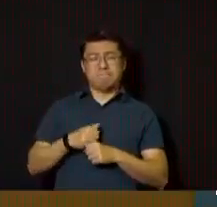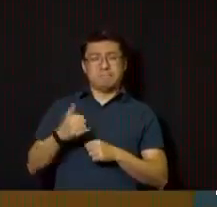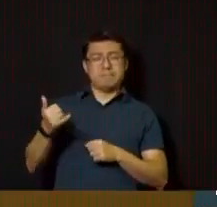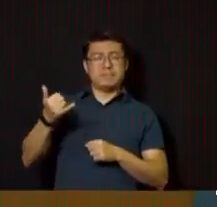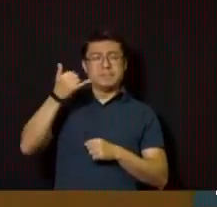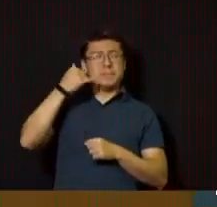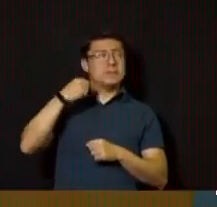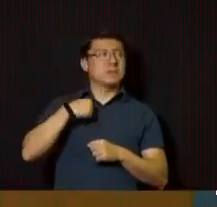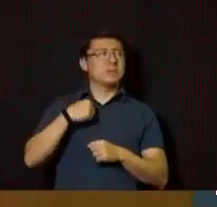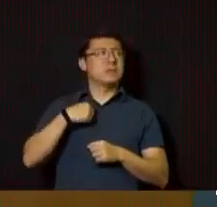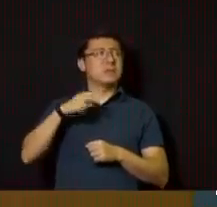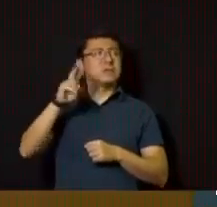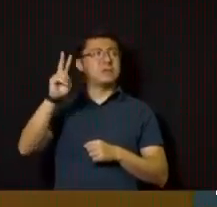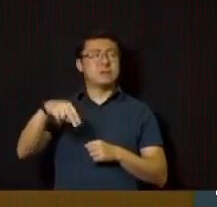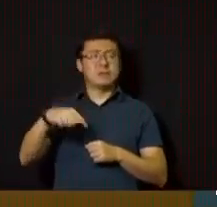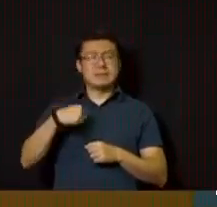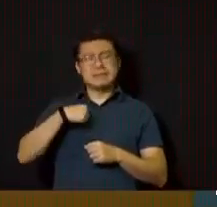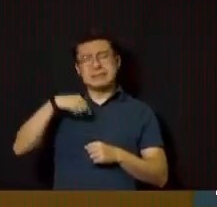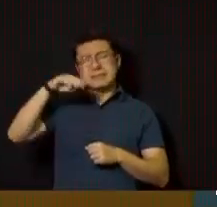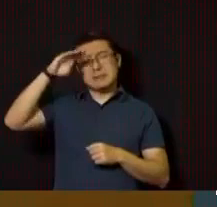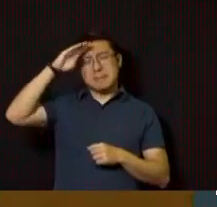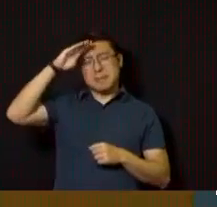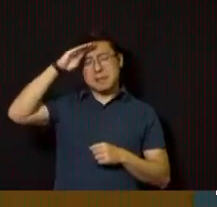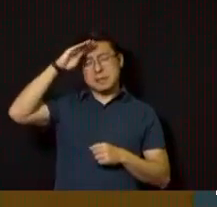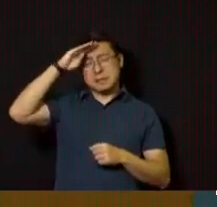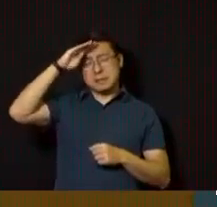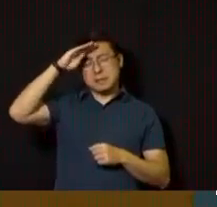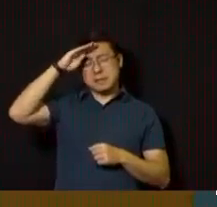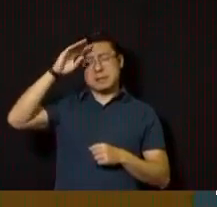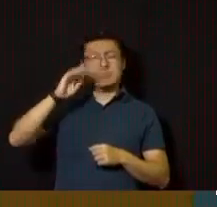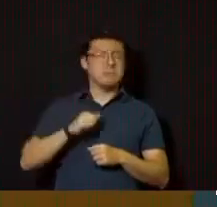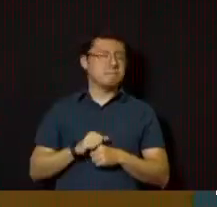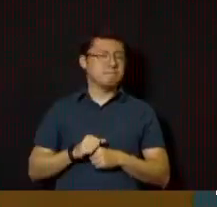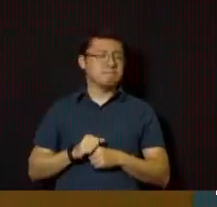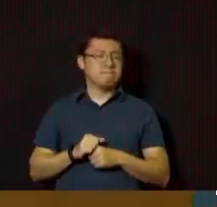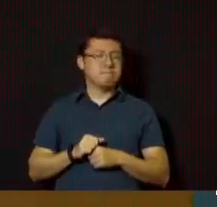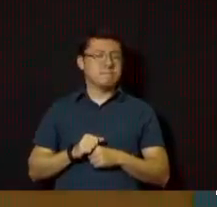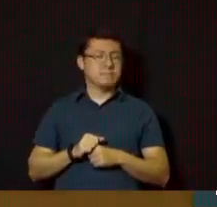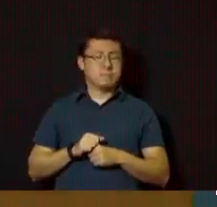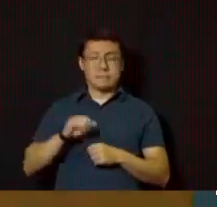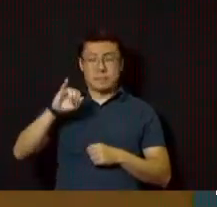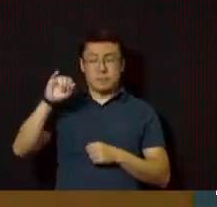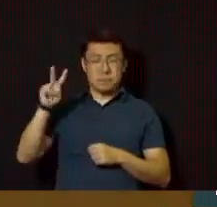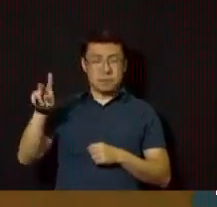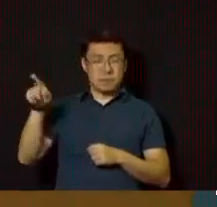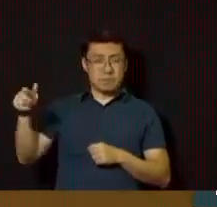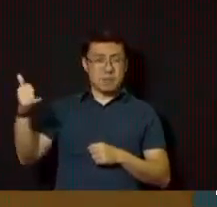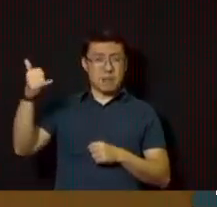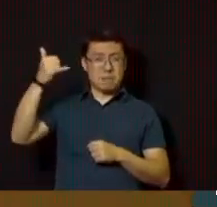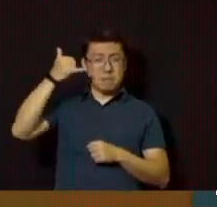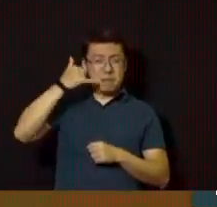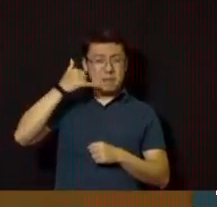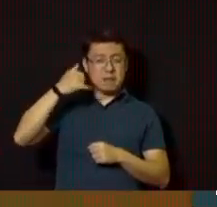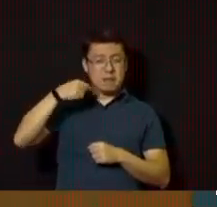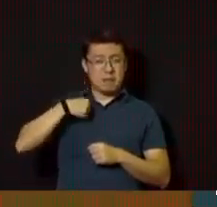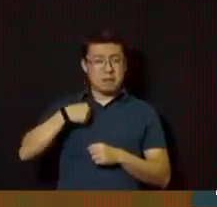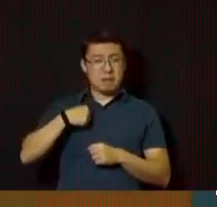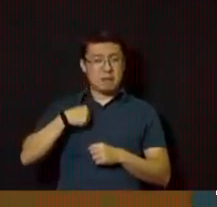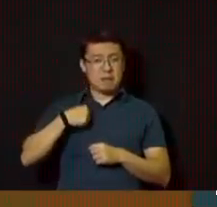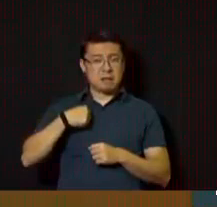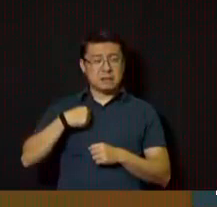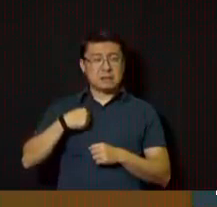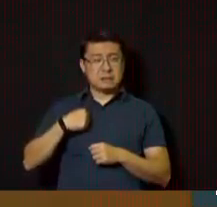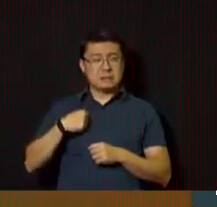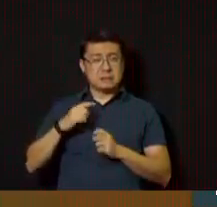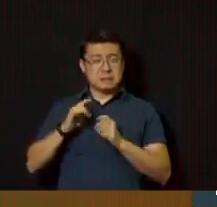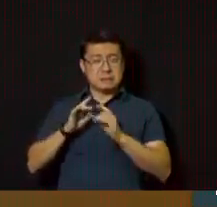ese momento yo me quedaba pensando, o sea, cómo Jorge, o sea, te llame un momento difícil, y